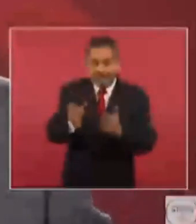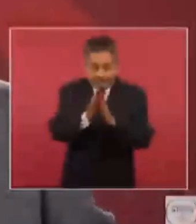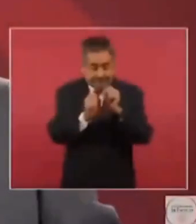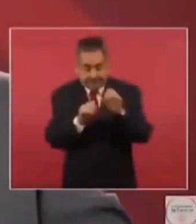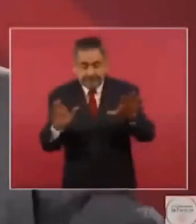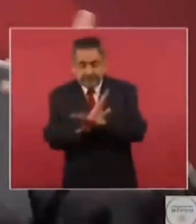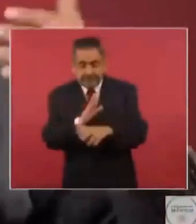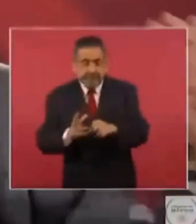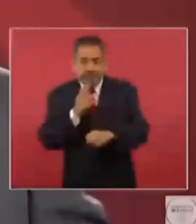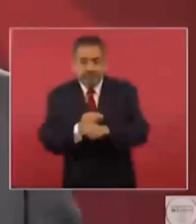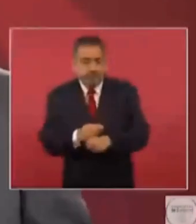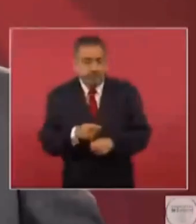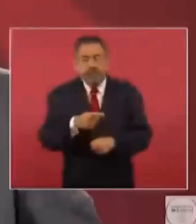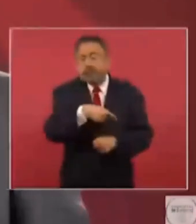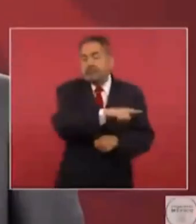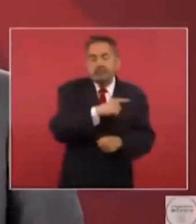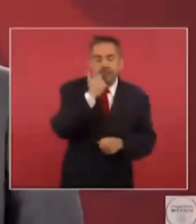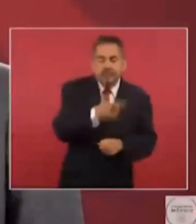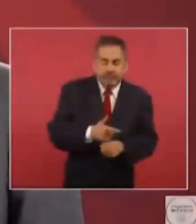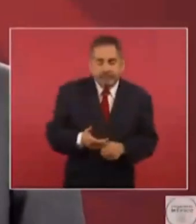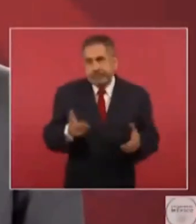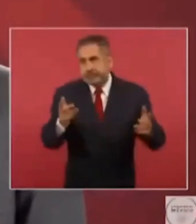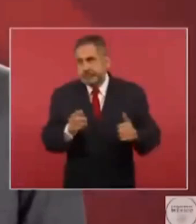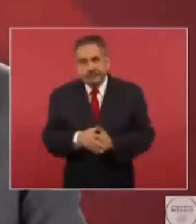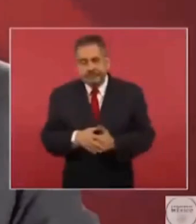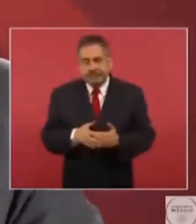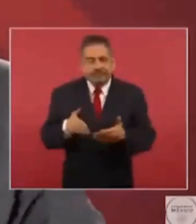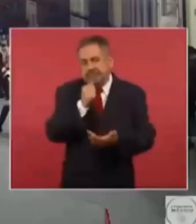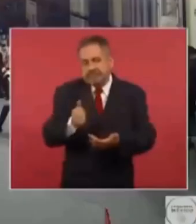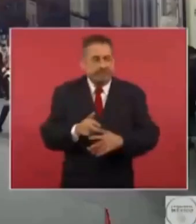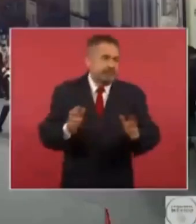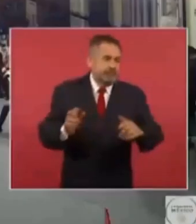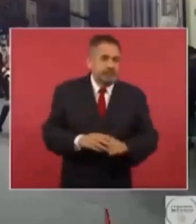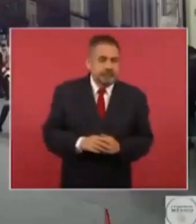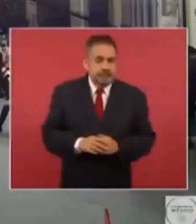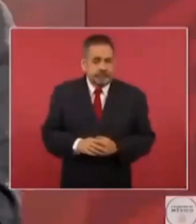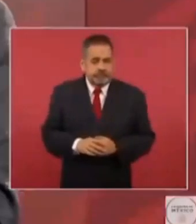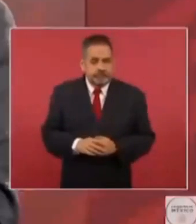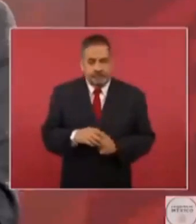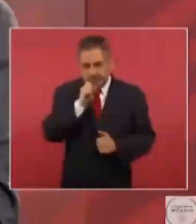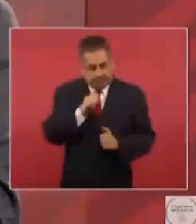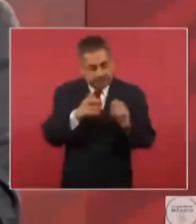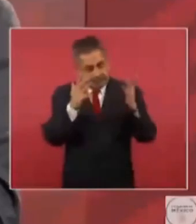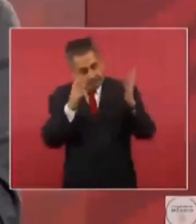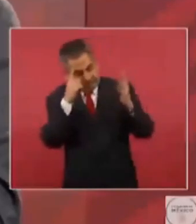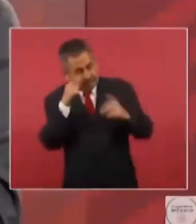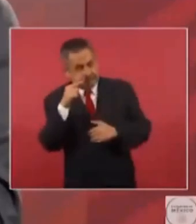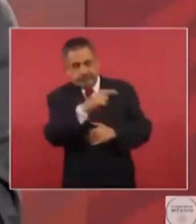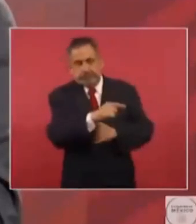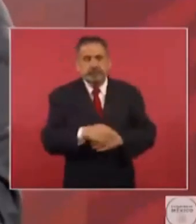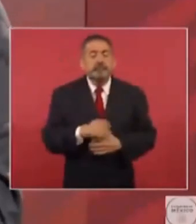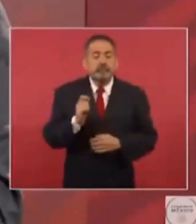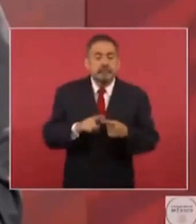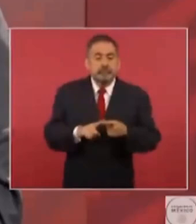esté pidiendo una reforma electoral. A ellos lo que les gusta es cuidar sus intereses